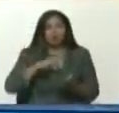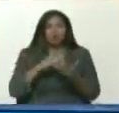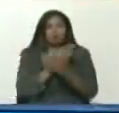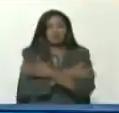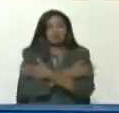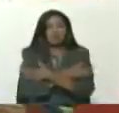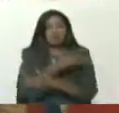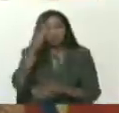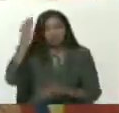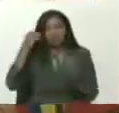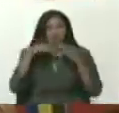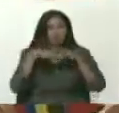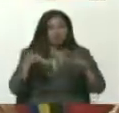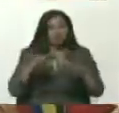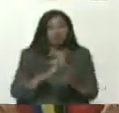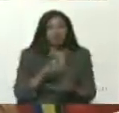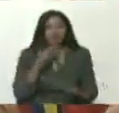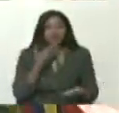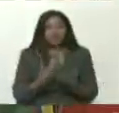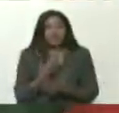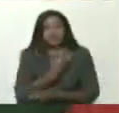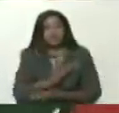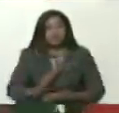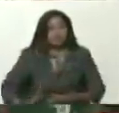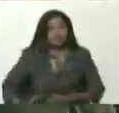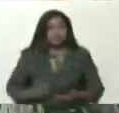Felicidades, que Dios te bendiga. Muchas gracias, mi comandante.